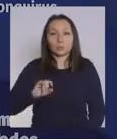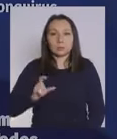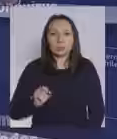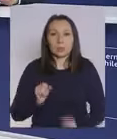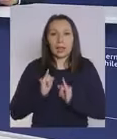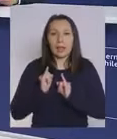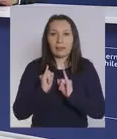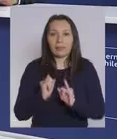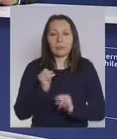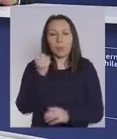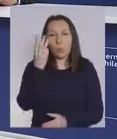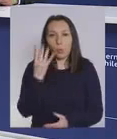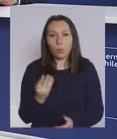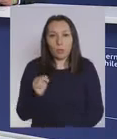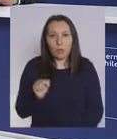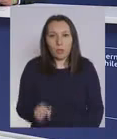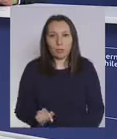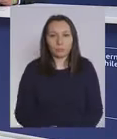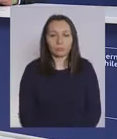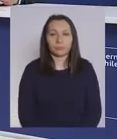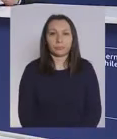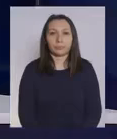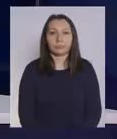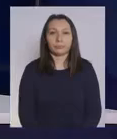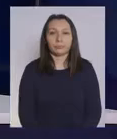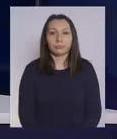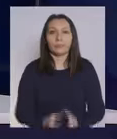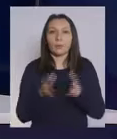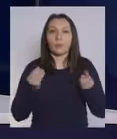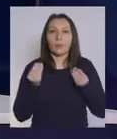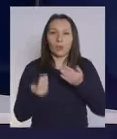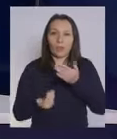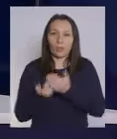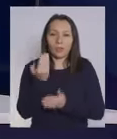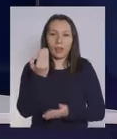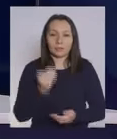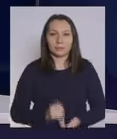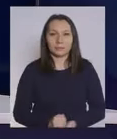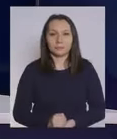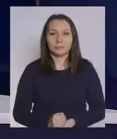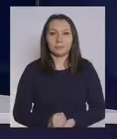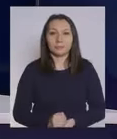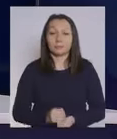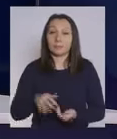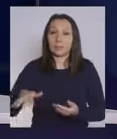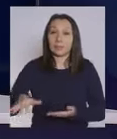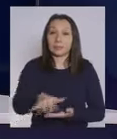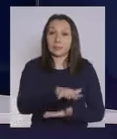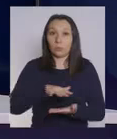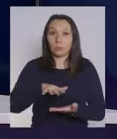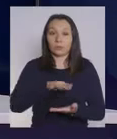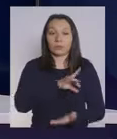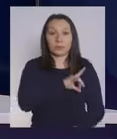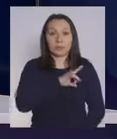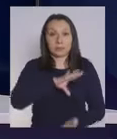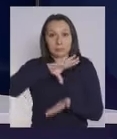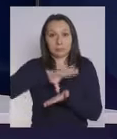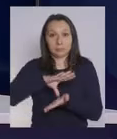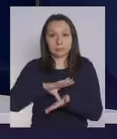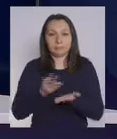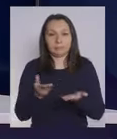el informe de datos del día. Muy buenos días. La situación en nuestro país es